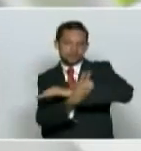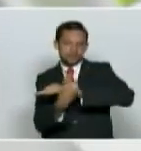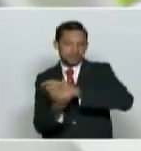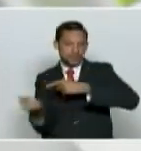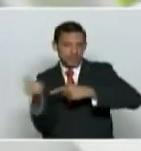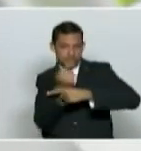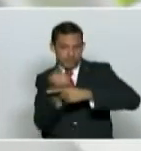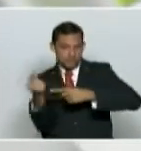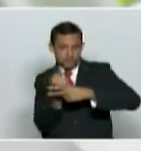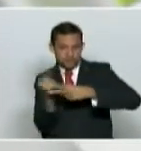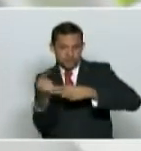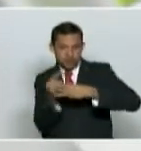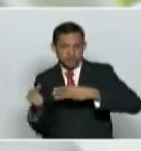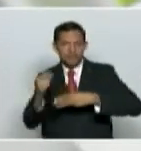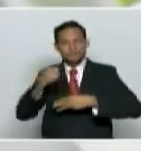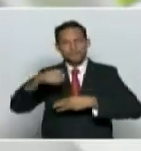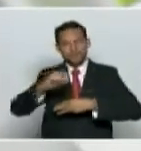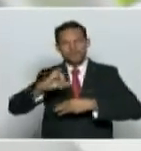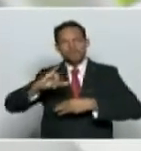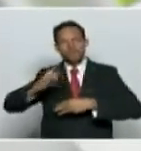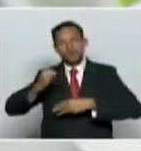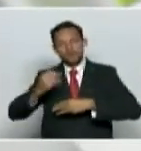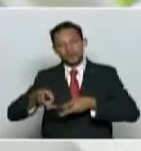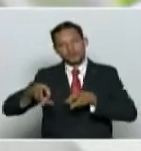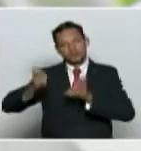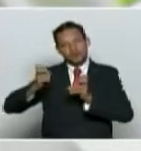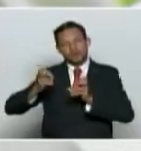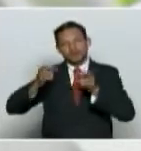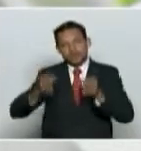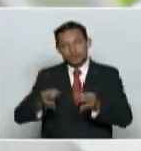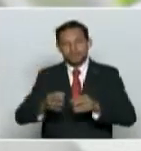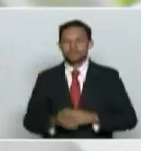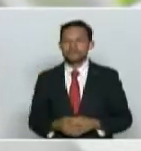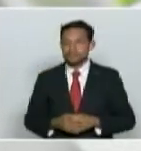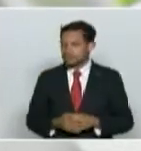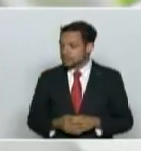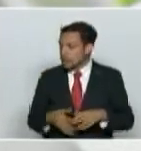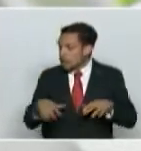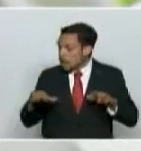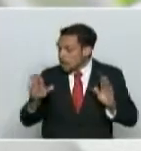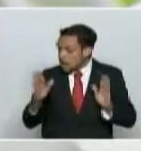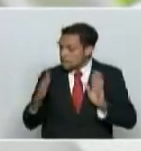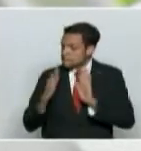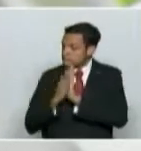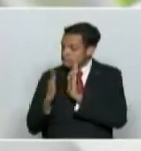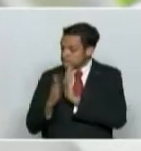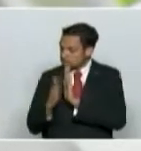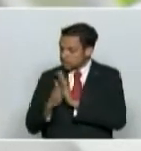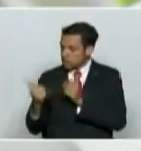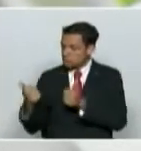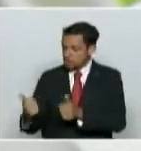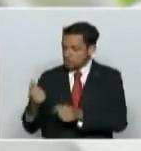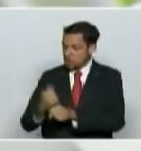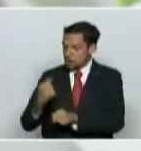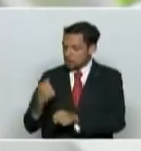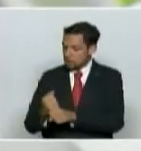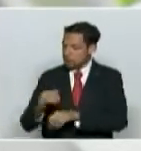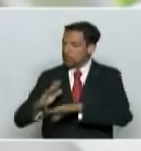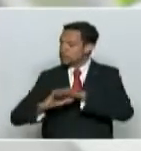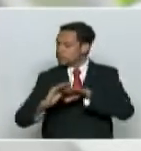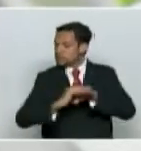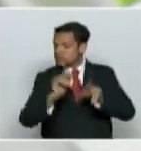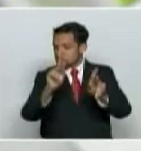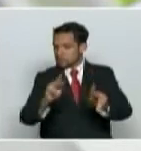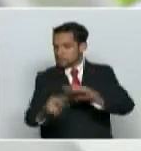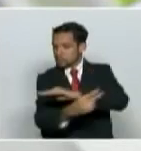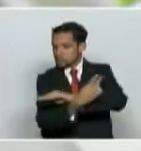toda la semana y ya el próximo jueves pues habrá uno nuevo. Bueno, Andrea, pues entonces que sea usted la que invite a sus televidentes para que estén